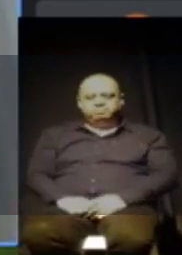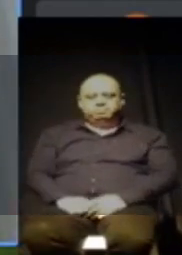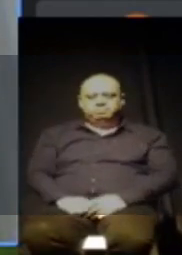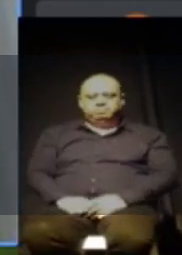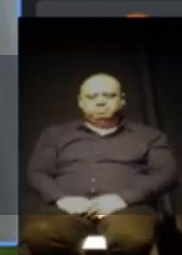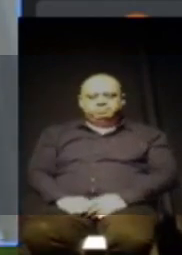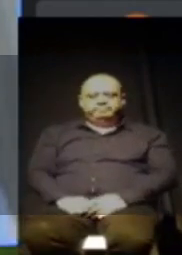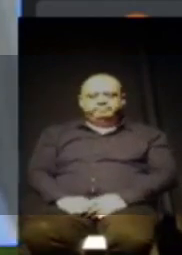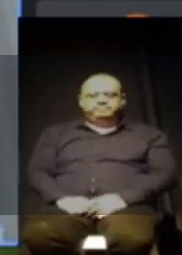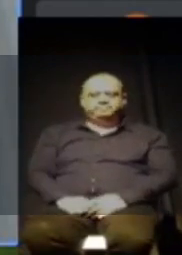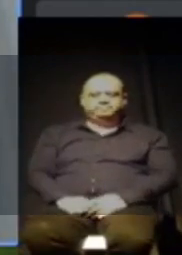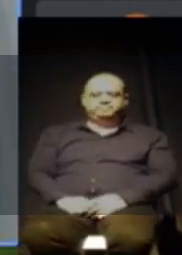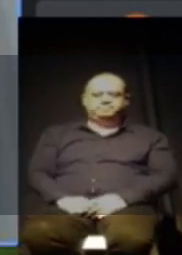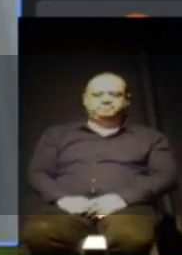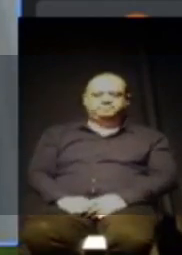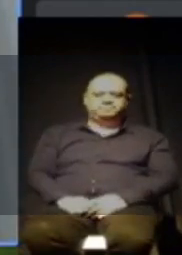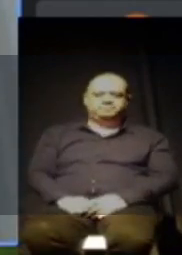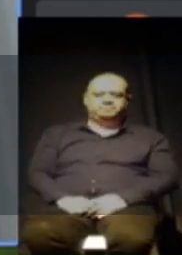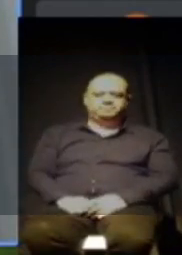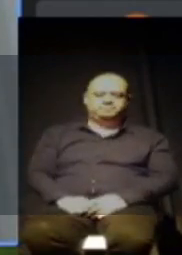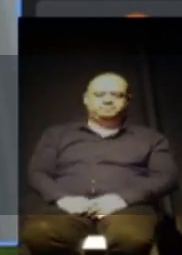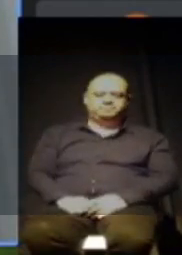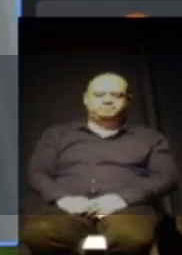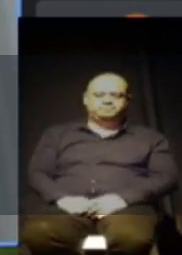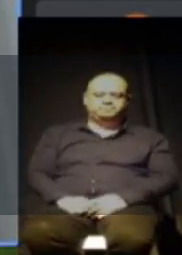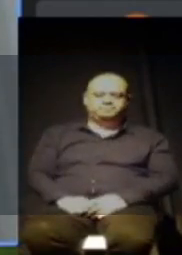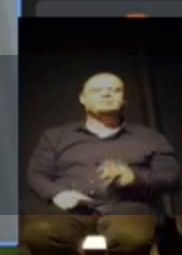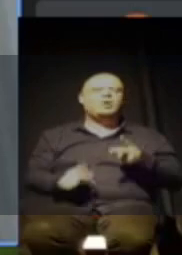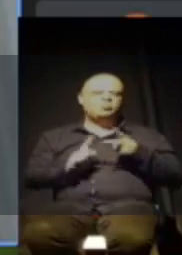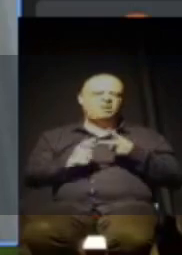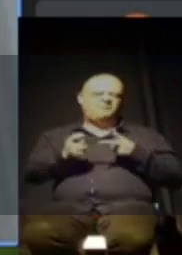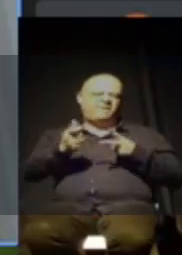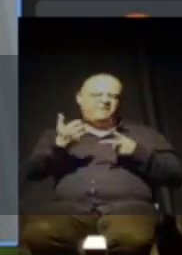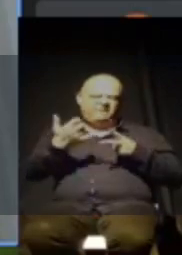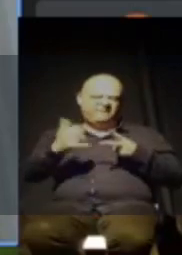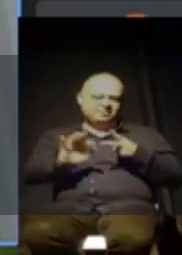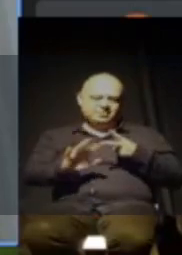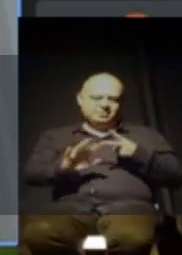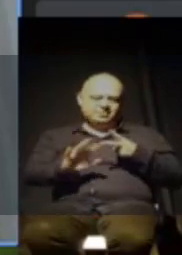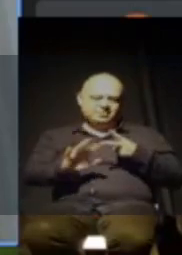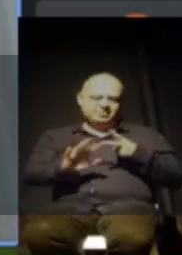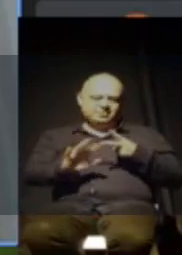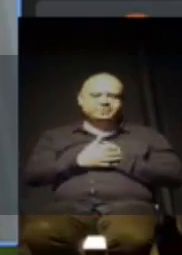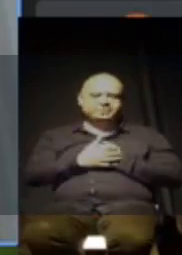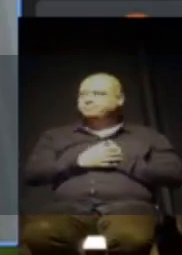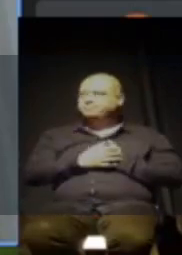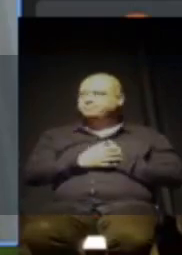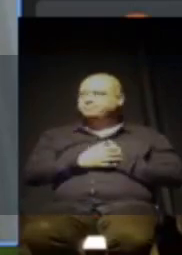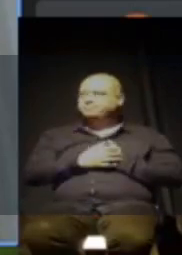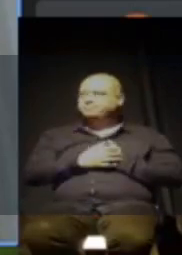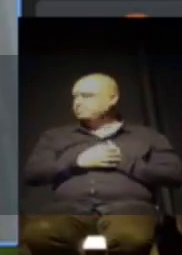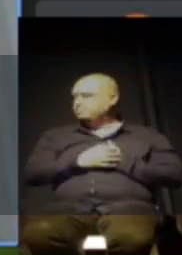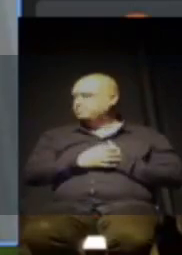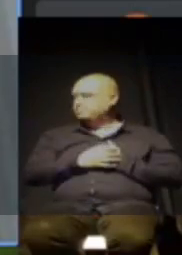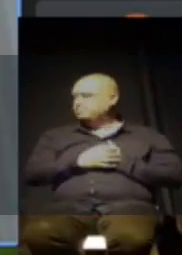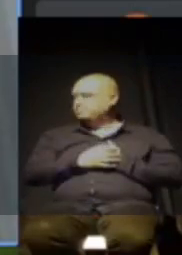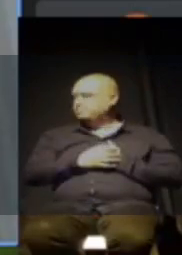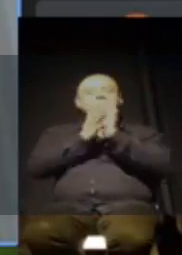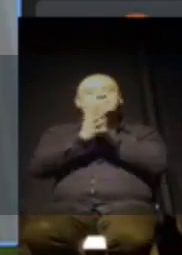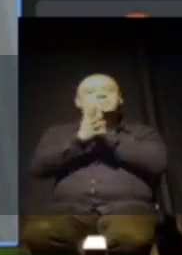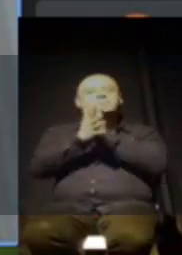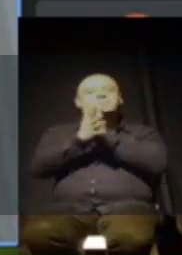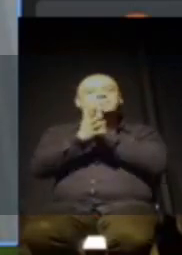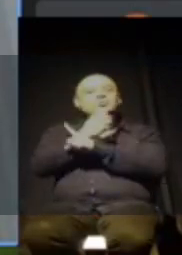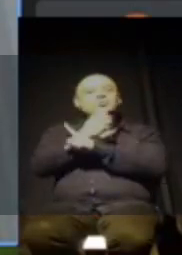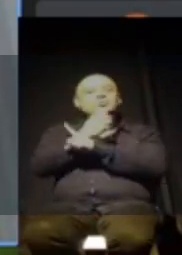En segundo lugar, y ya para ir terminando, como derivación de lo anterior, las sociedades